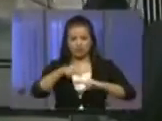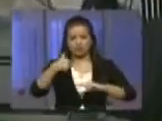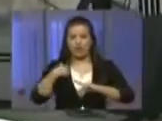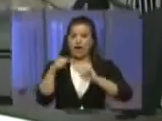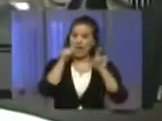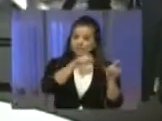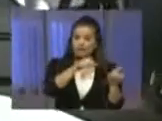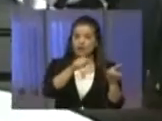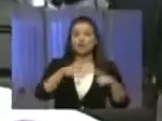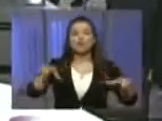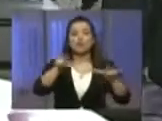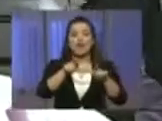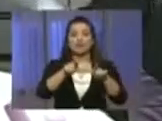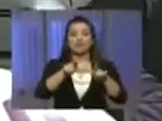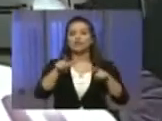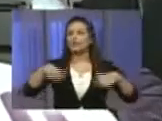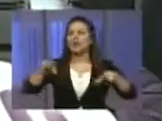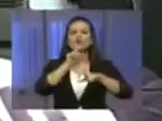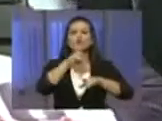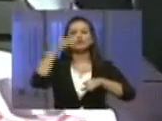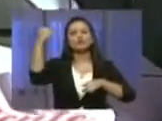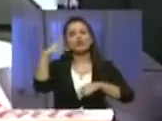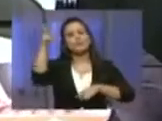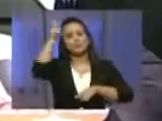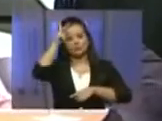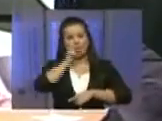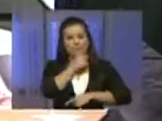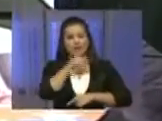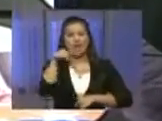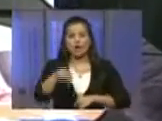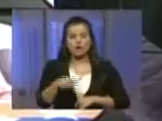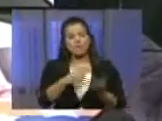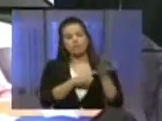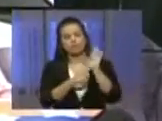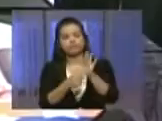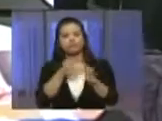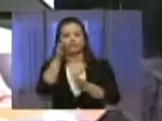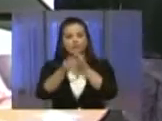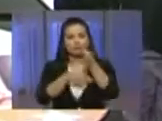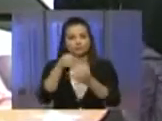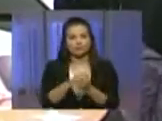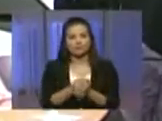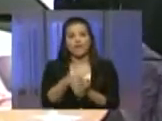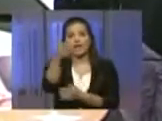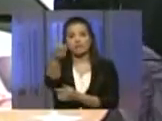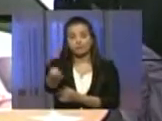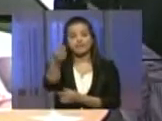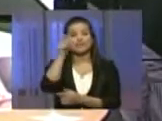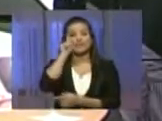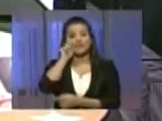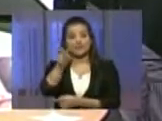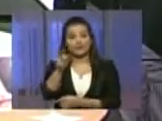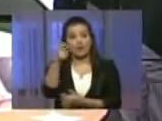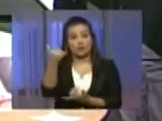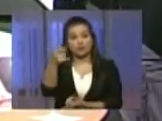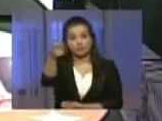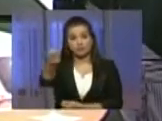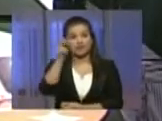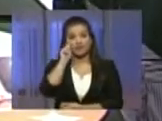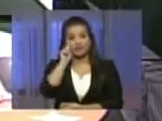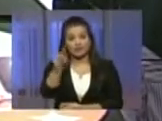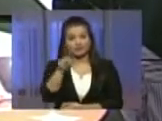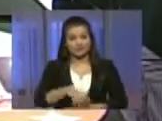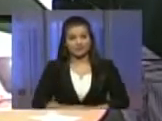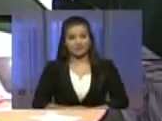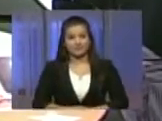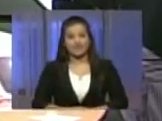salón sol del Perú Este programa tan bonito tan maravilloso dejo aquí sintonizado t ves te